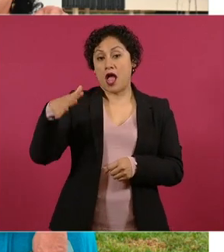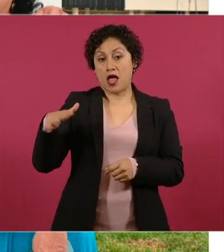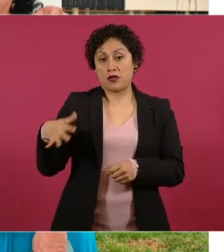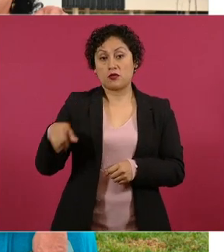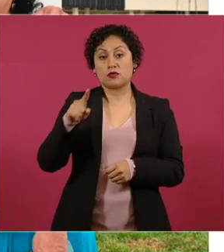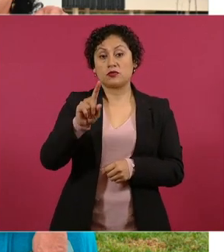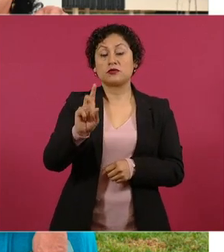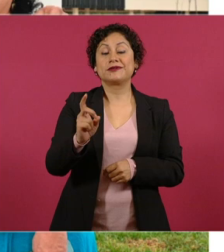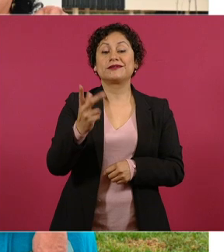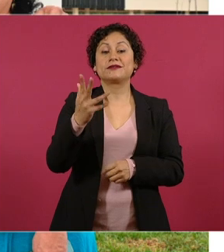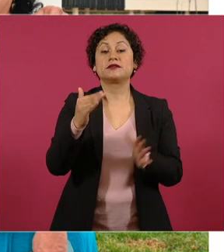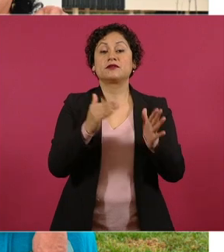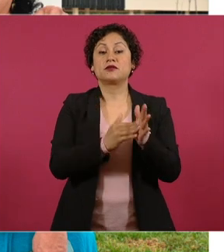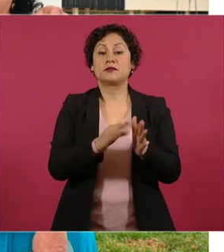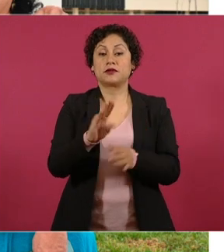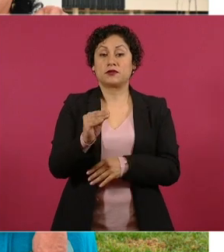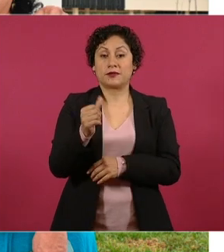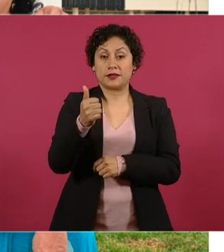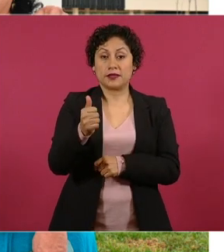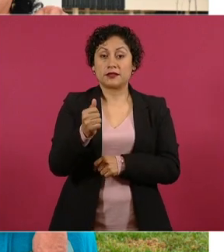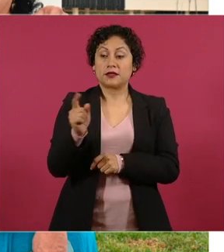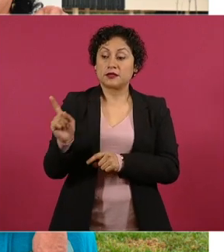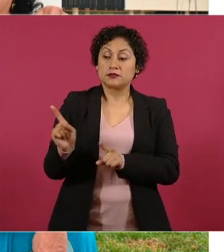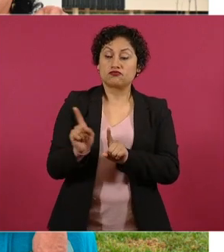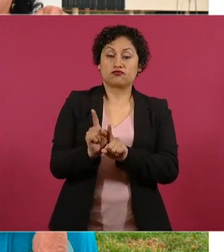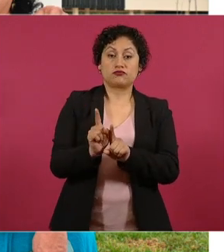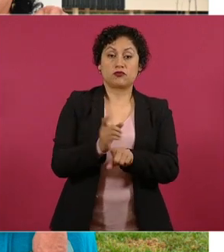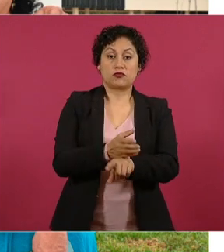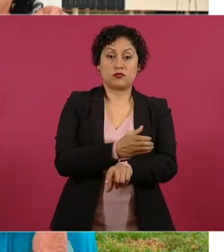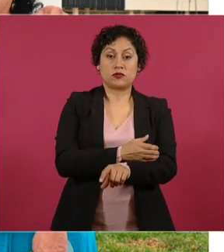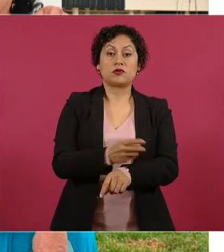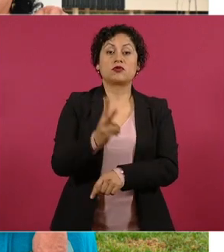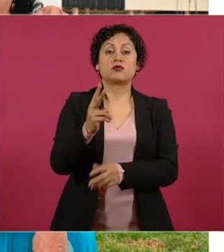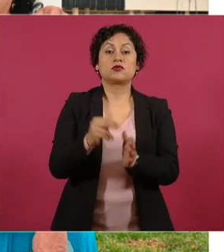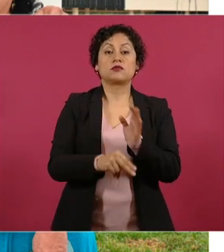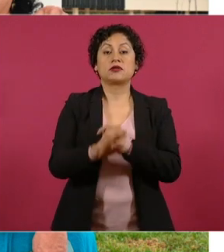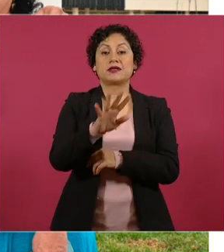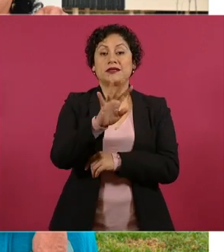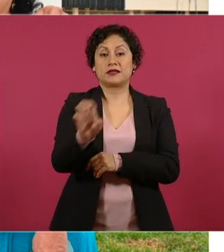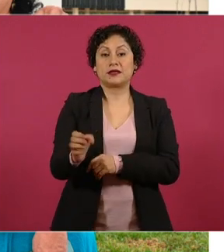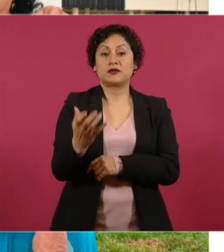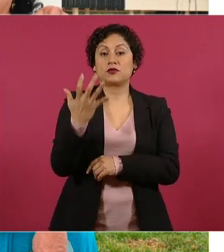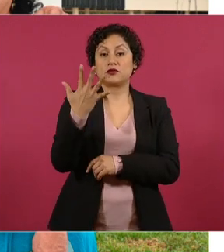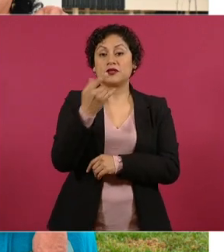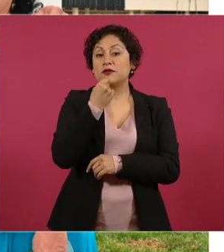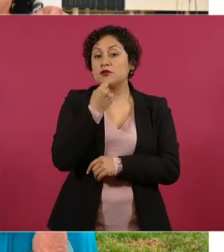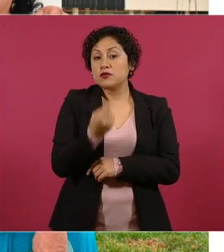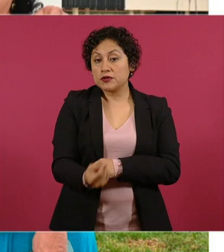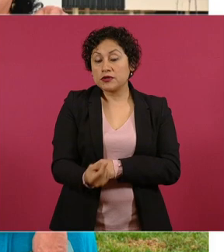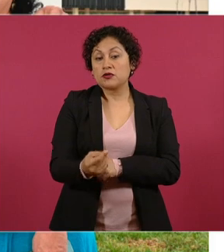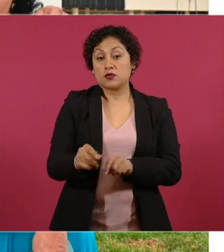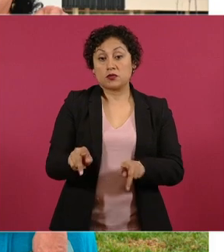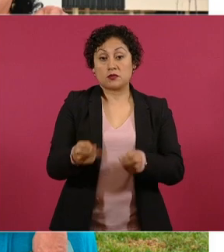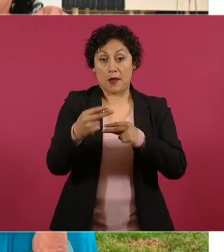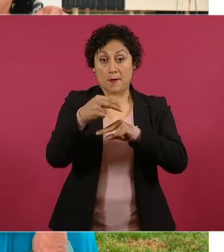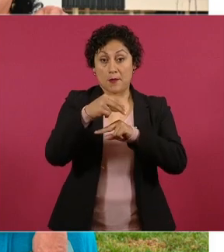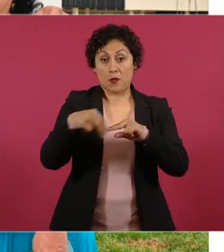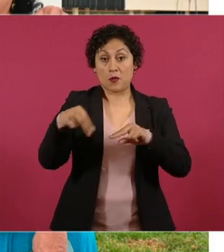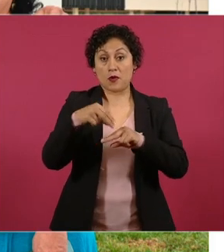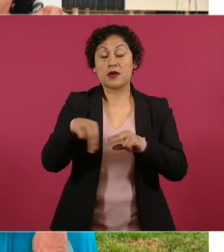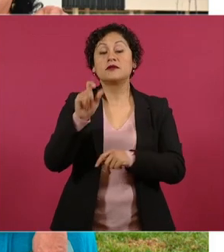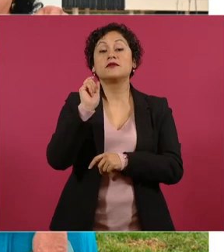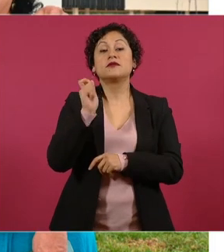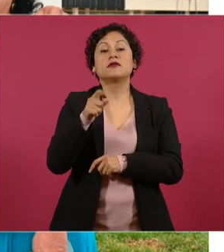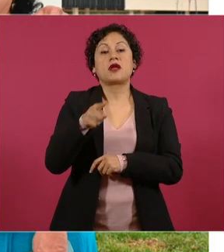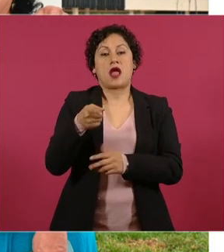ven, 35.096 y acompañando a 2.505 niños. Los boletos los hemos vendido la mayor parte